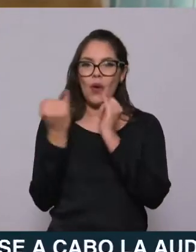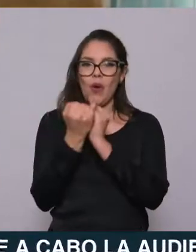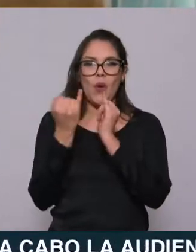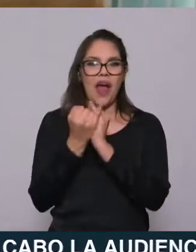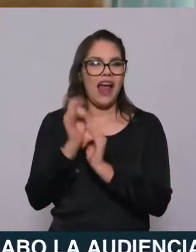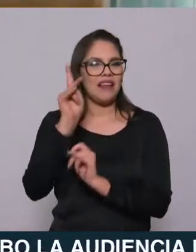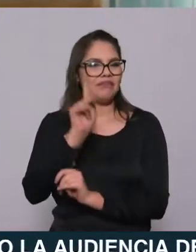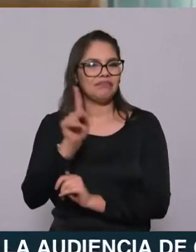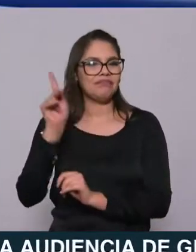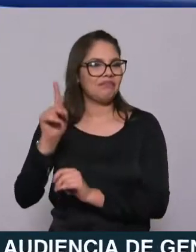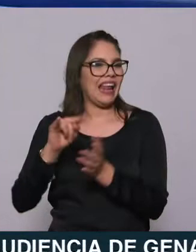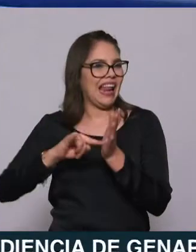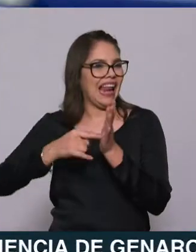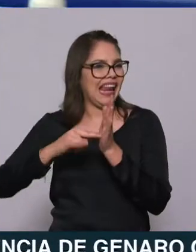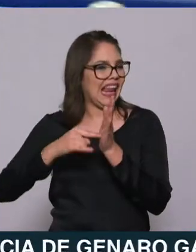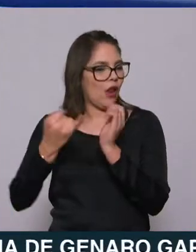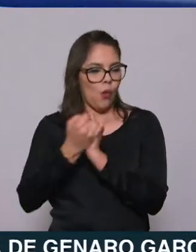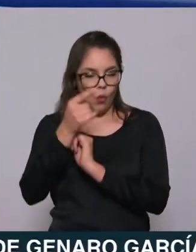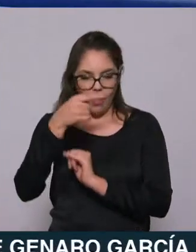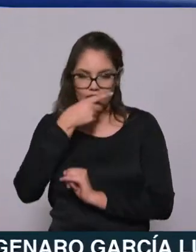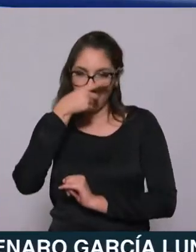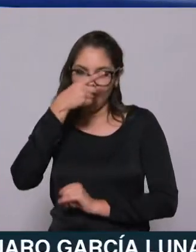No, la carátula de un reloj.